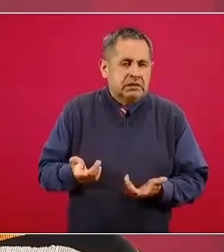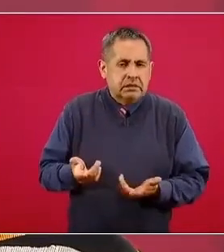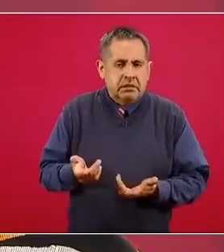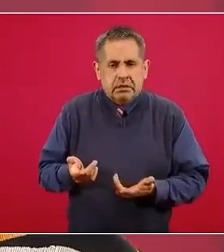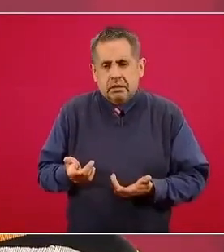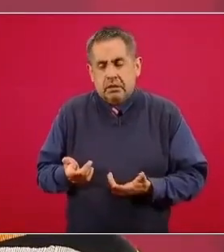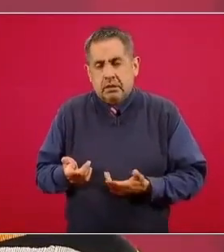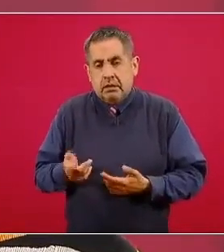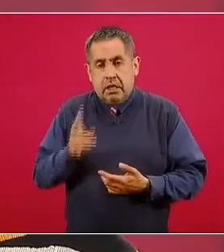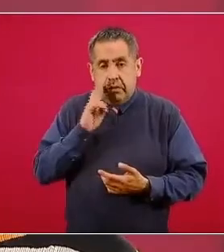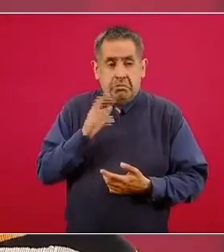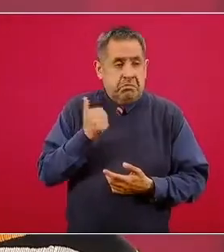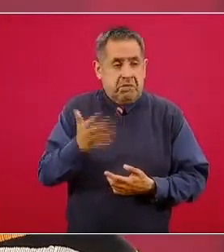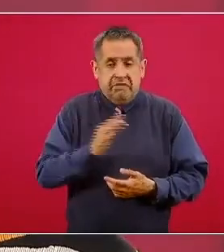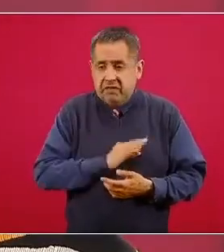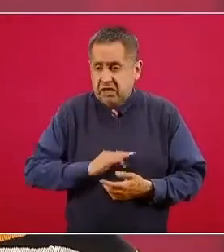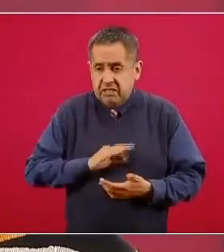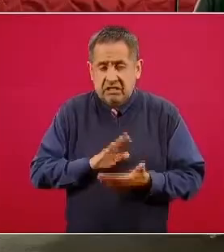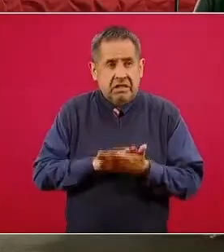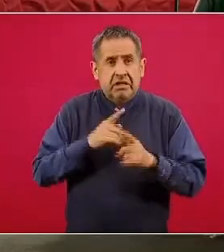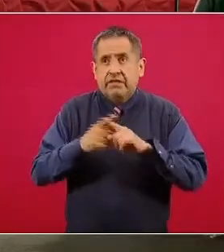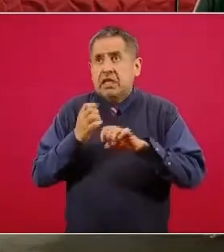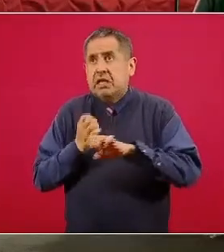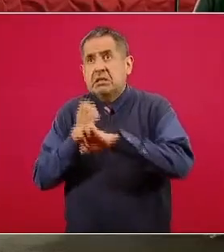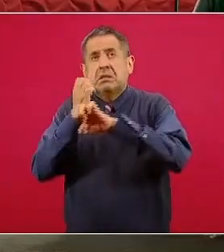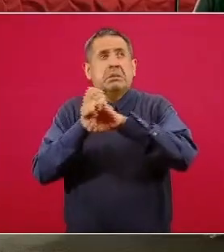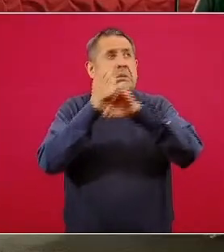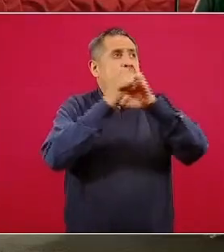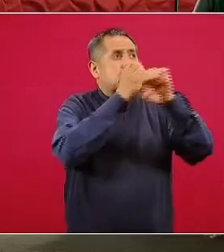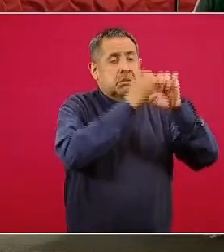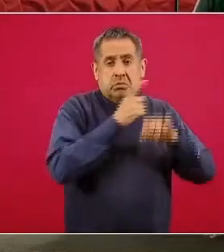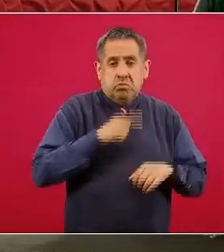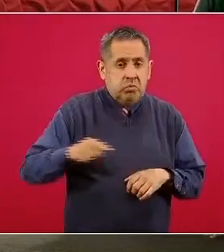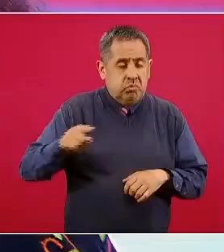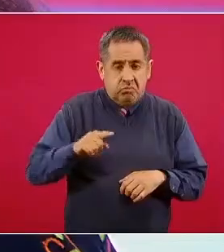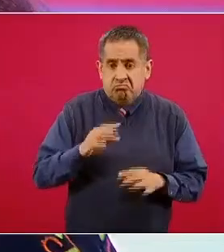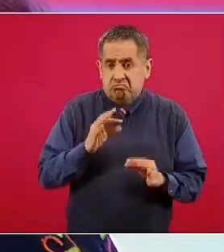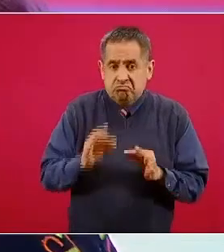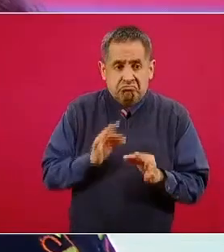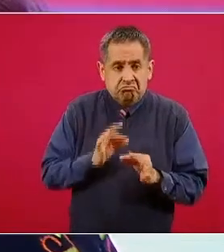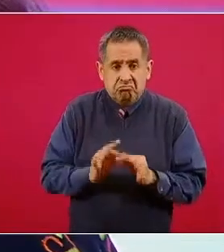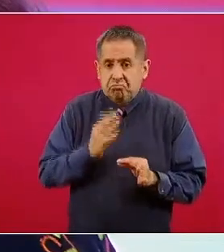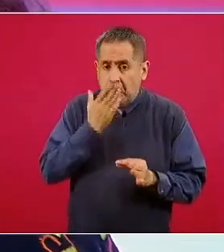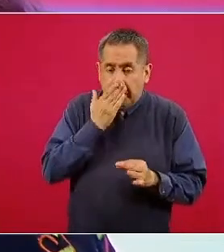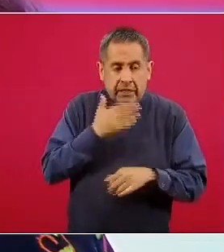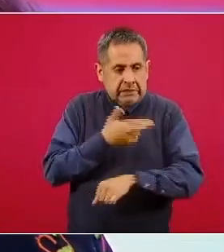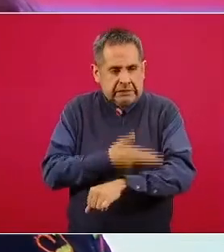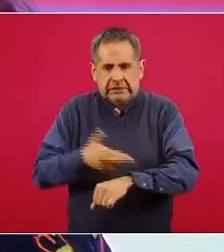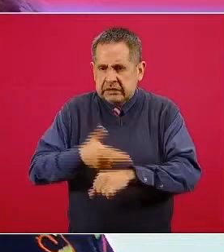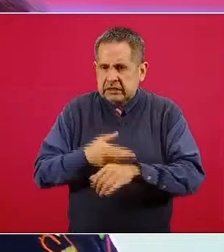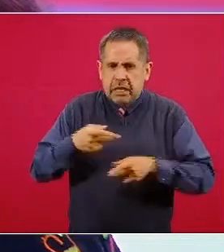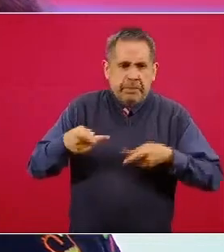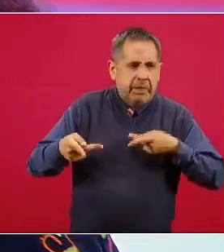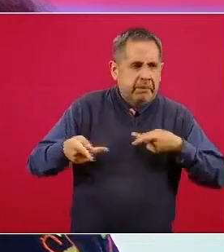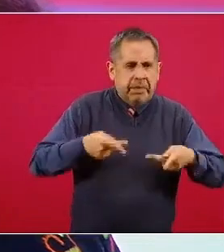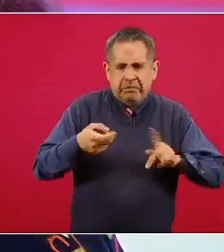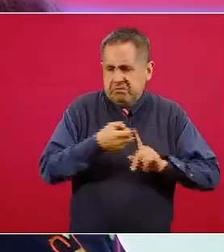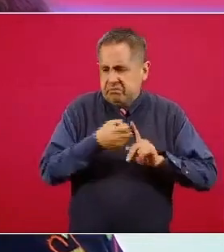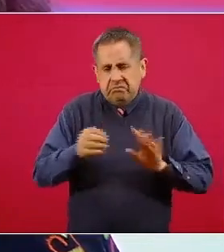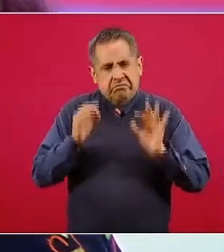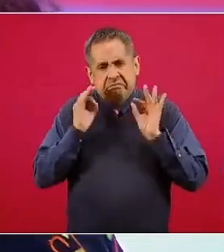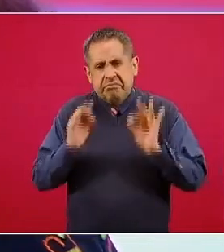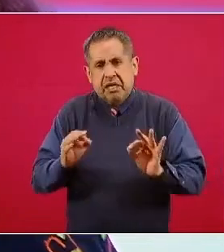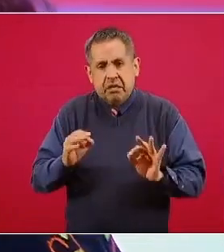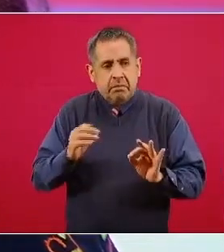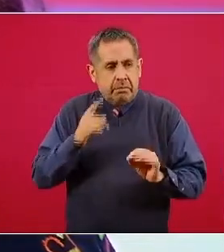Pues felicitar y agradecer a los estados que están haciendo lo propio y armando la estrategia operativa para